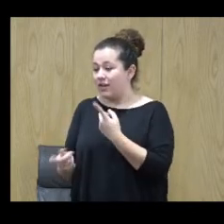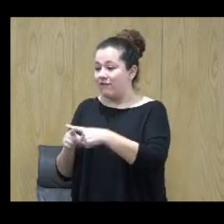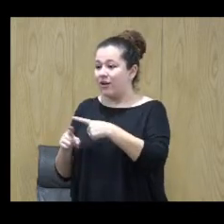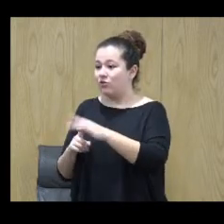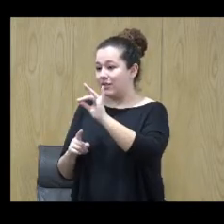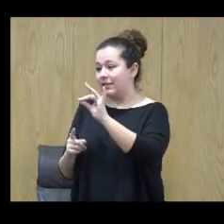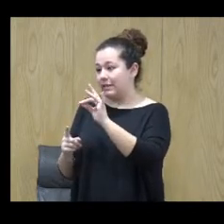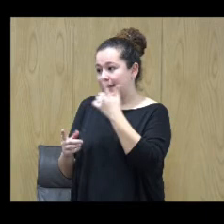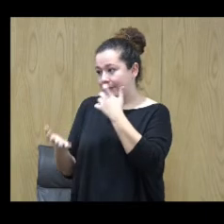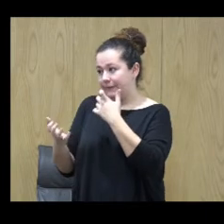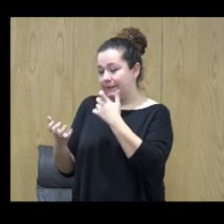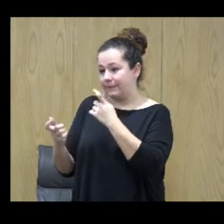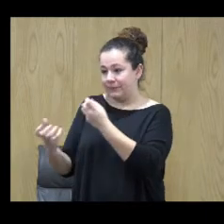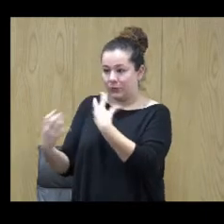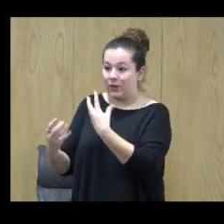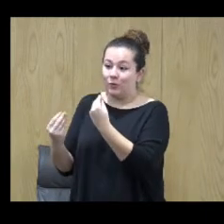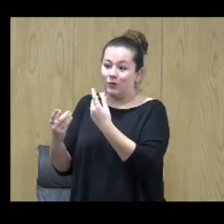de la información que estamos analizando.